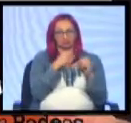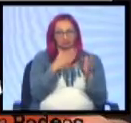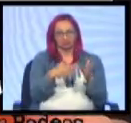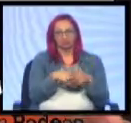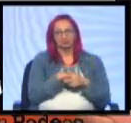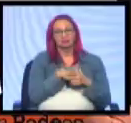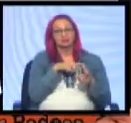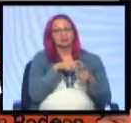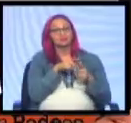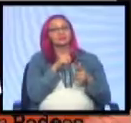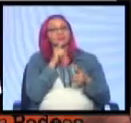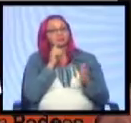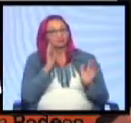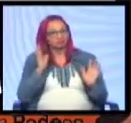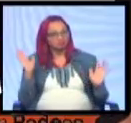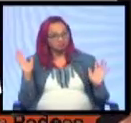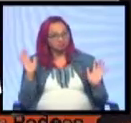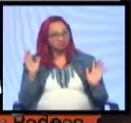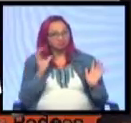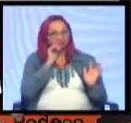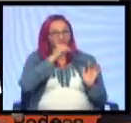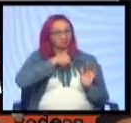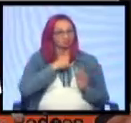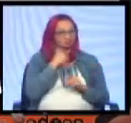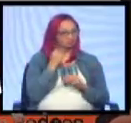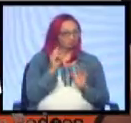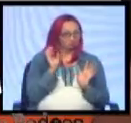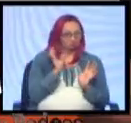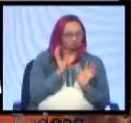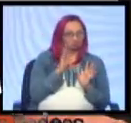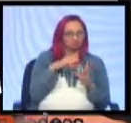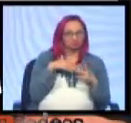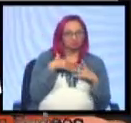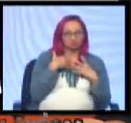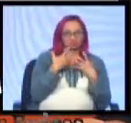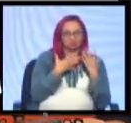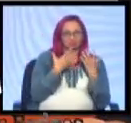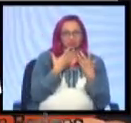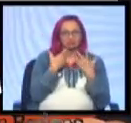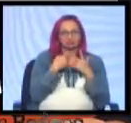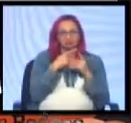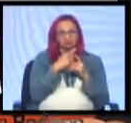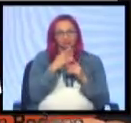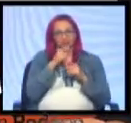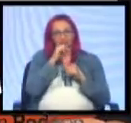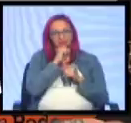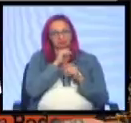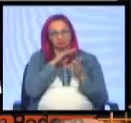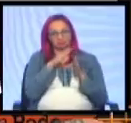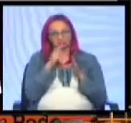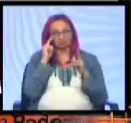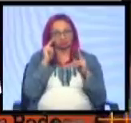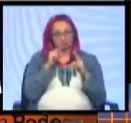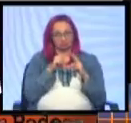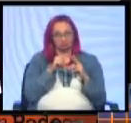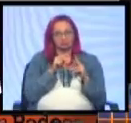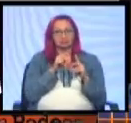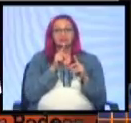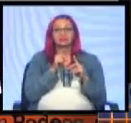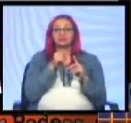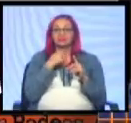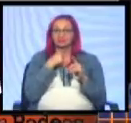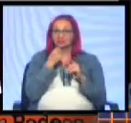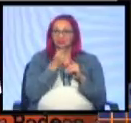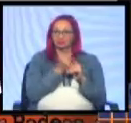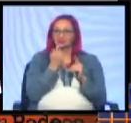vendedores. O sea, si bien es cierto, no tenemos un seguro como el de invalidez, vejez y muerte que conocemos, ¿verdad? Sí hay un